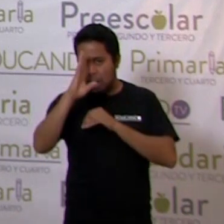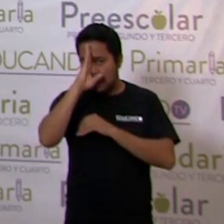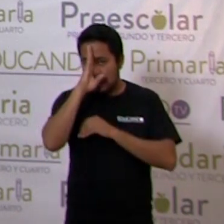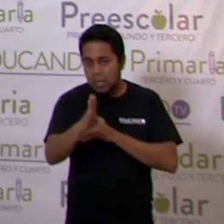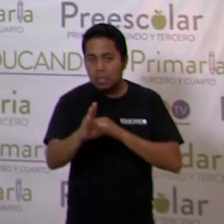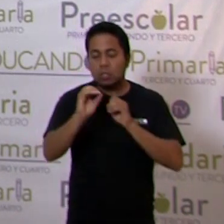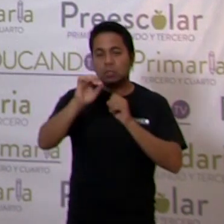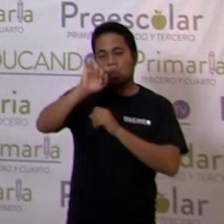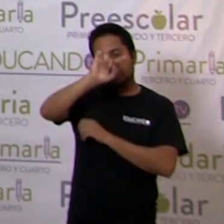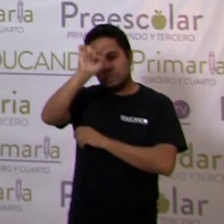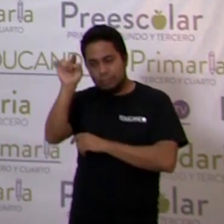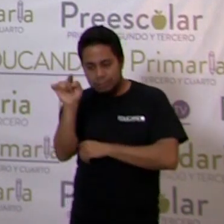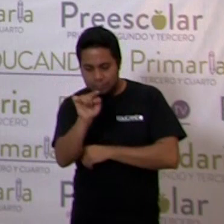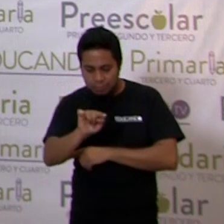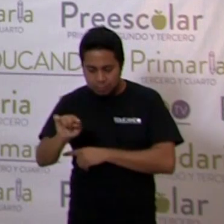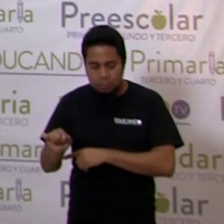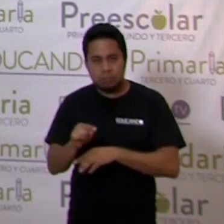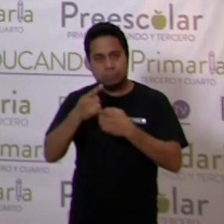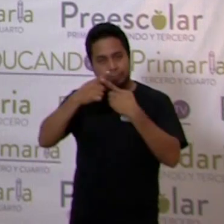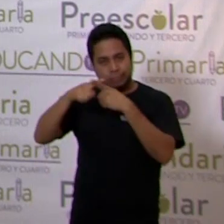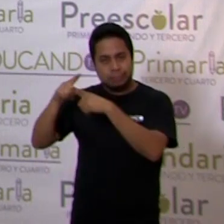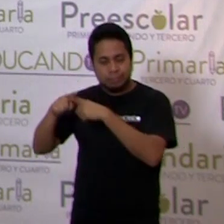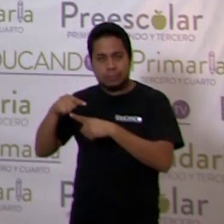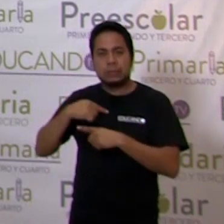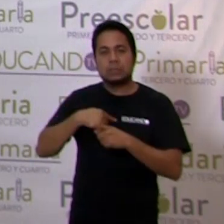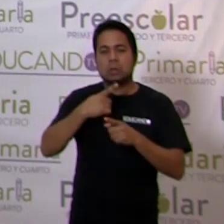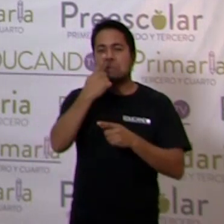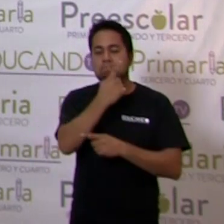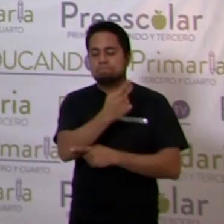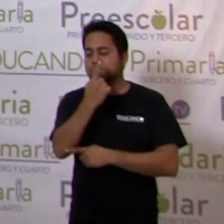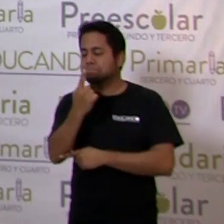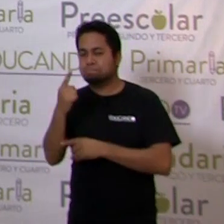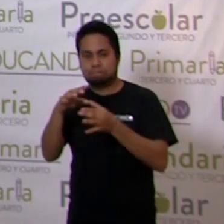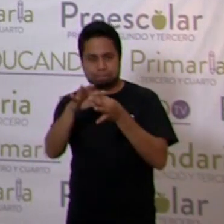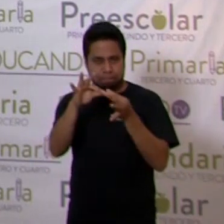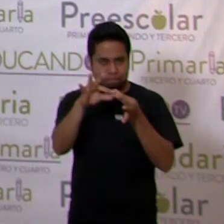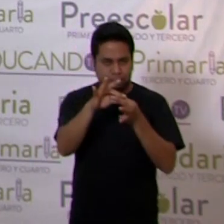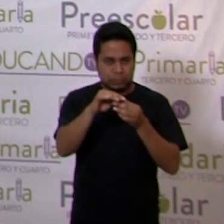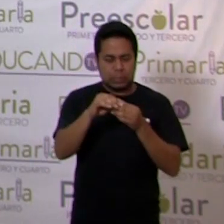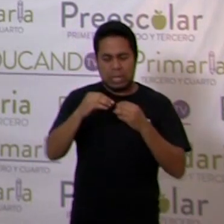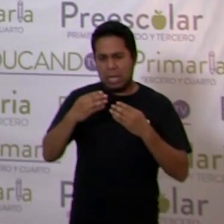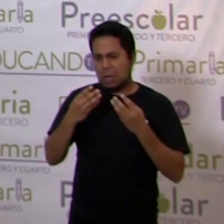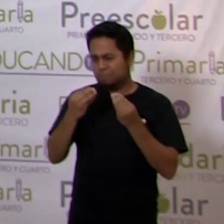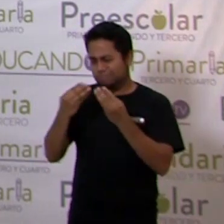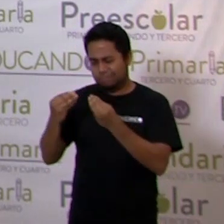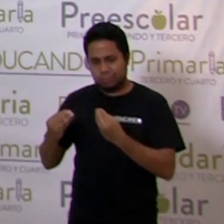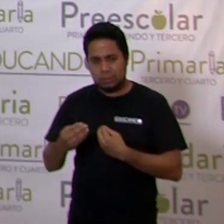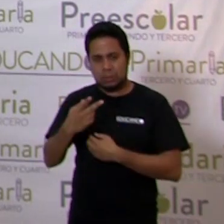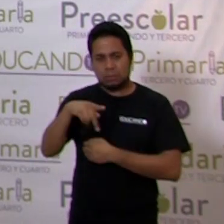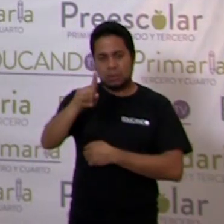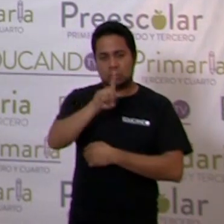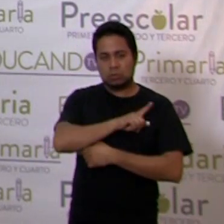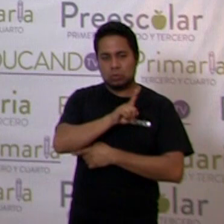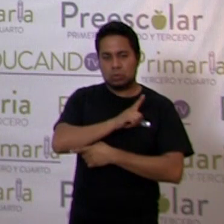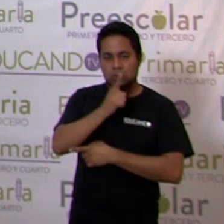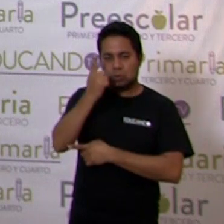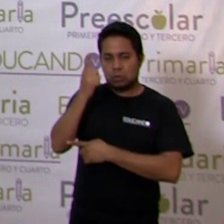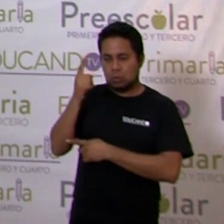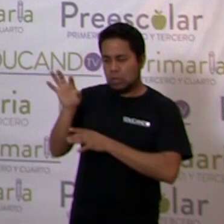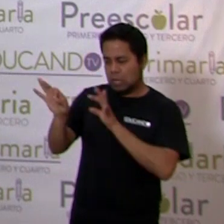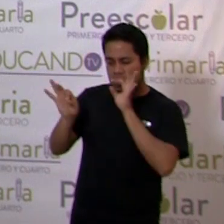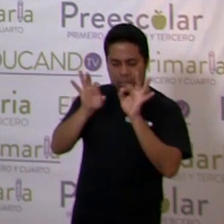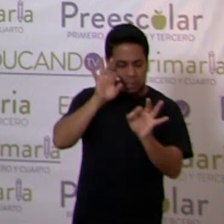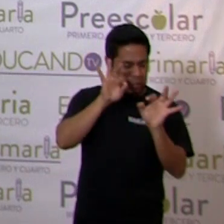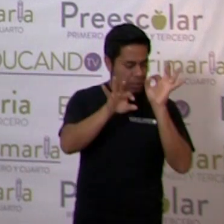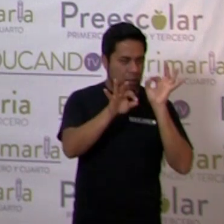Sí y vamos a ir describiendo una por una hay muchas pero solamente seleccionamos algunas